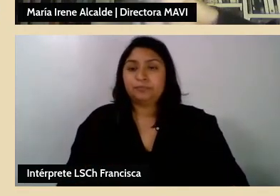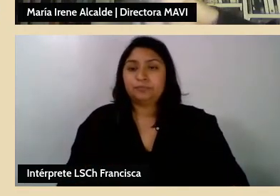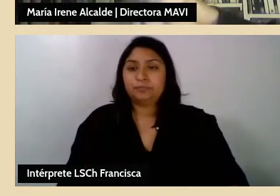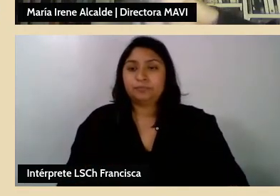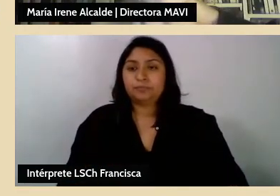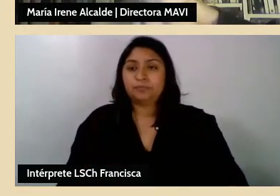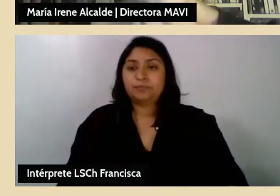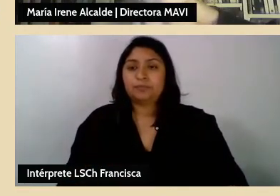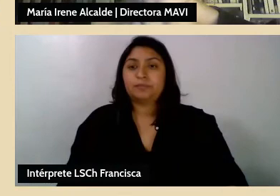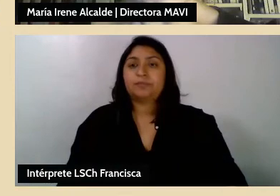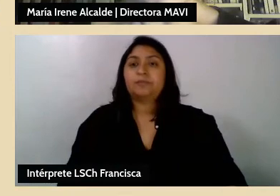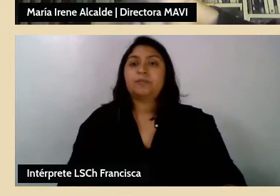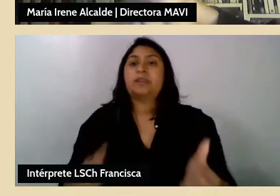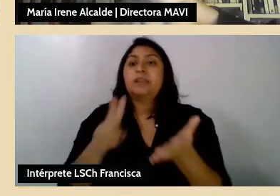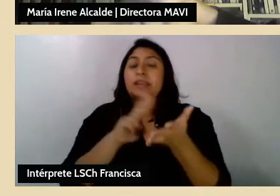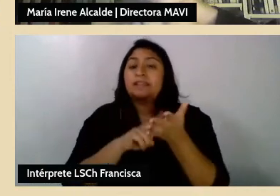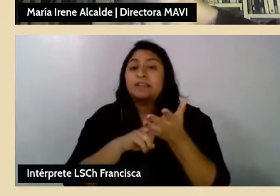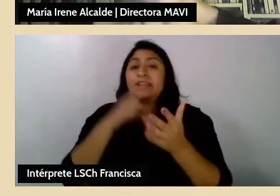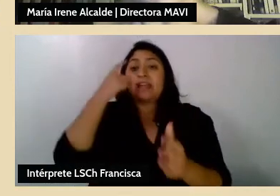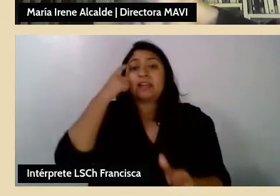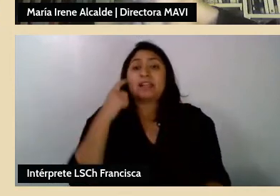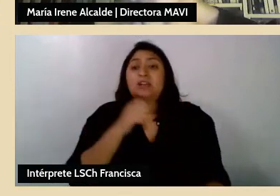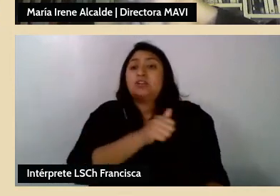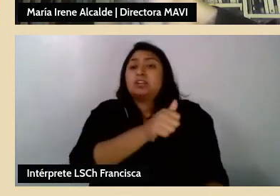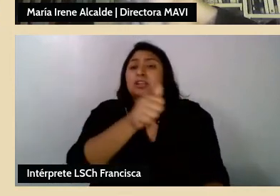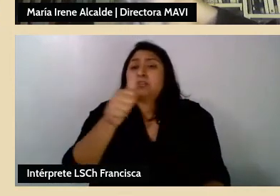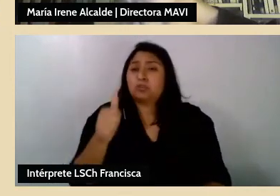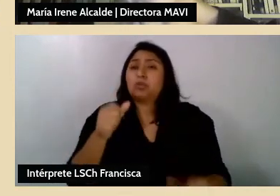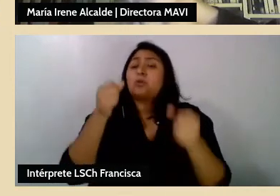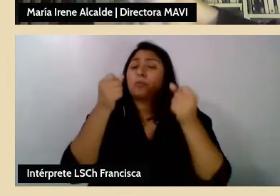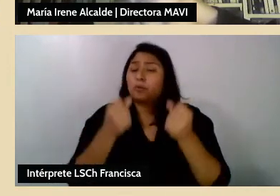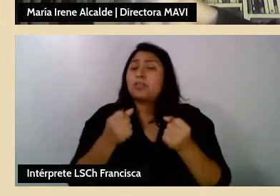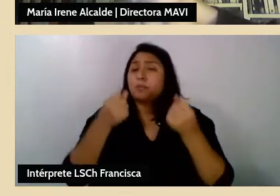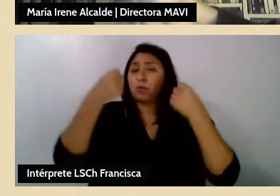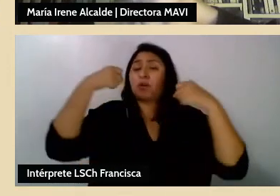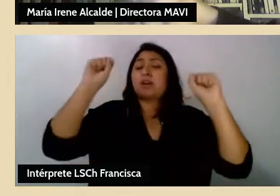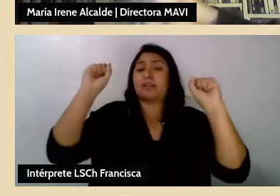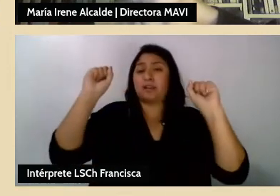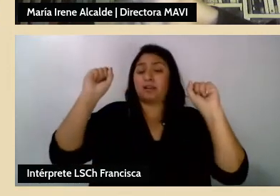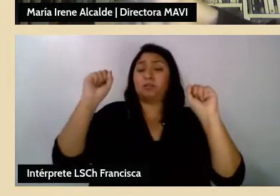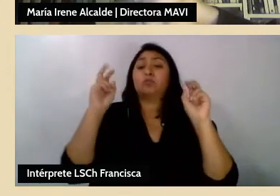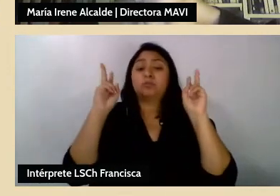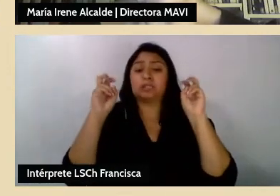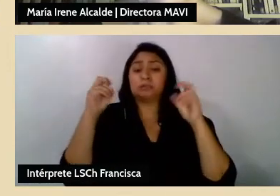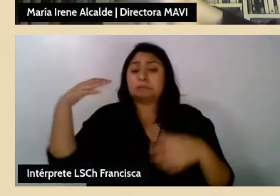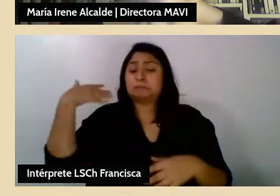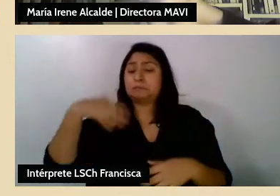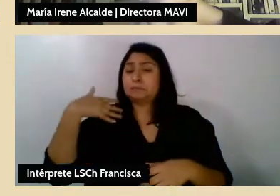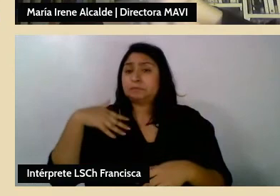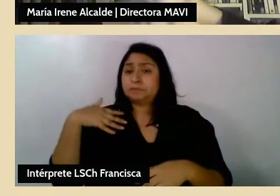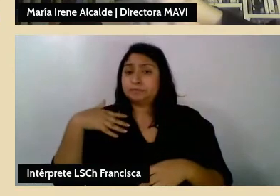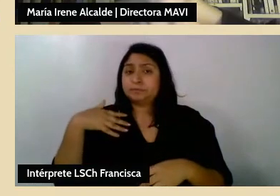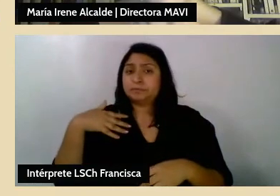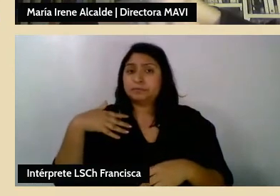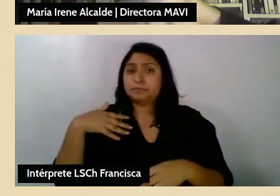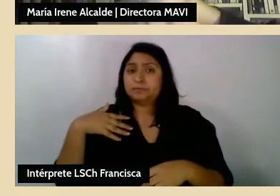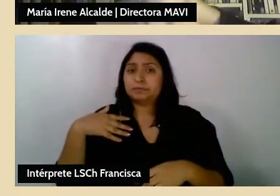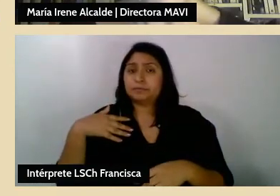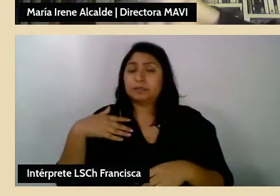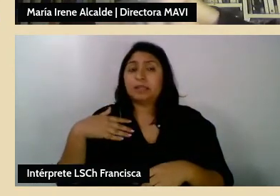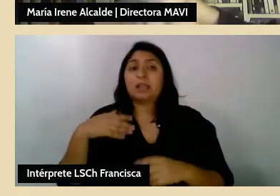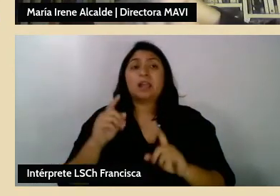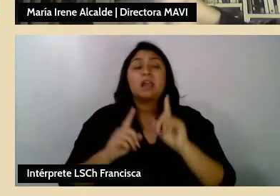Realmente creo que todos podemos ganar. Y una de las cosas importantes es que algo que empezó